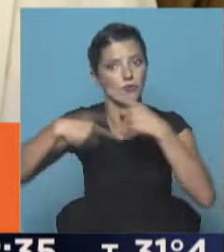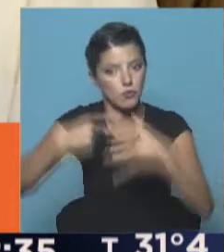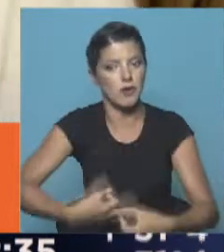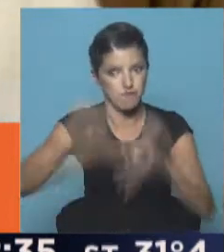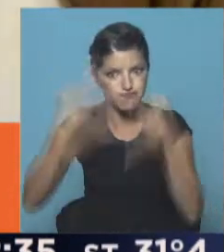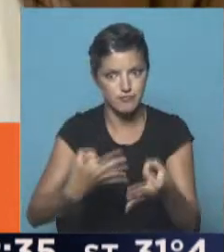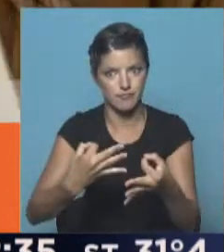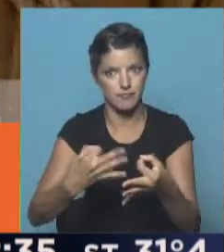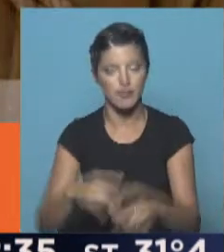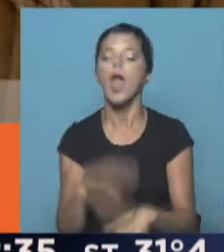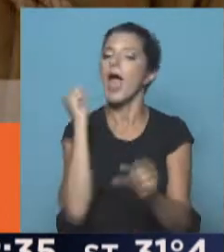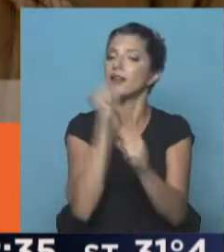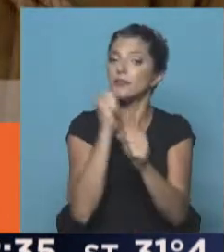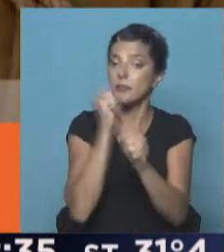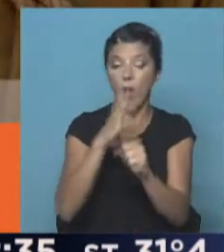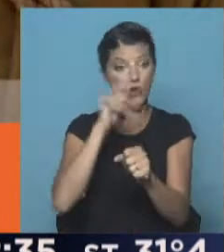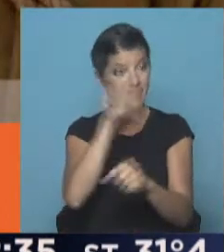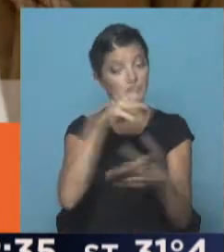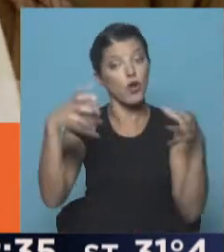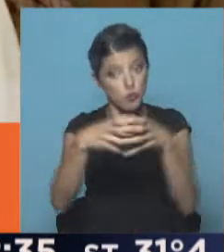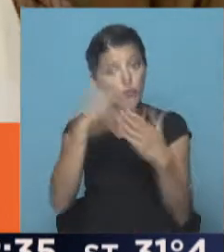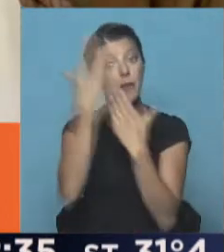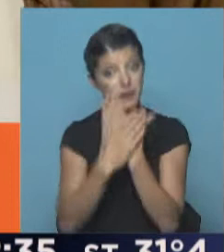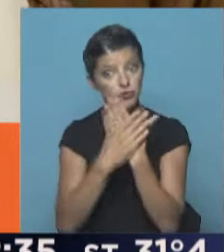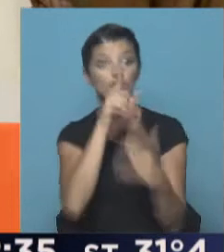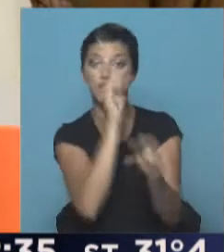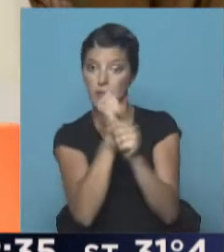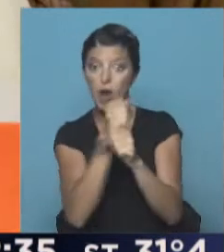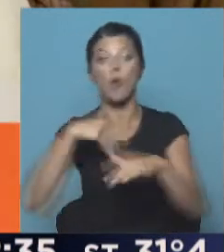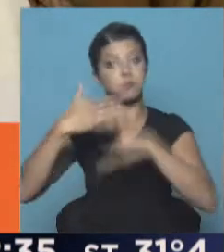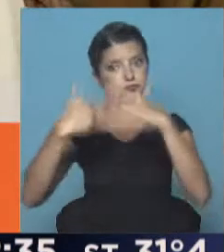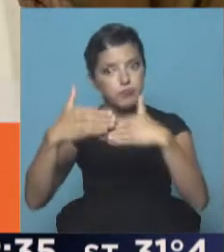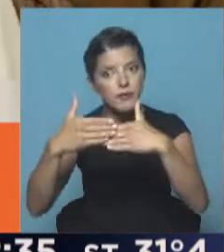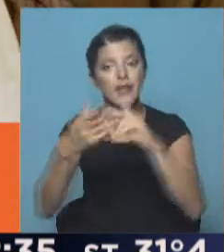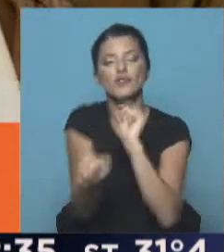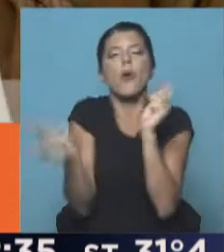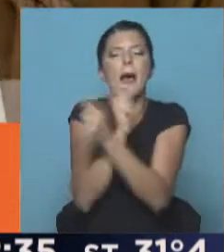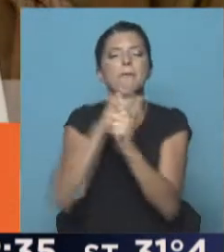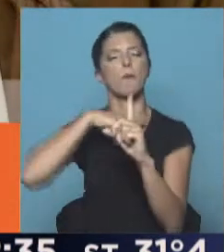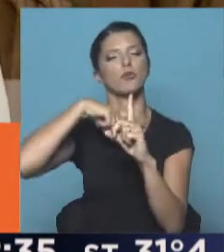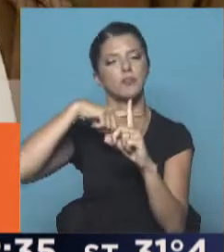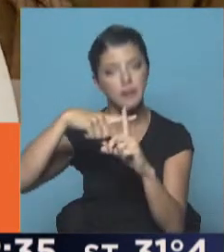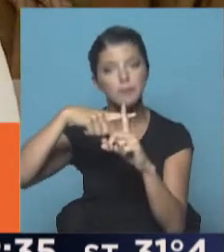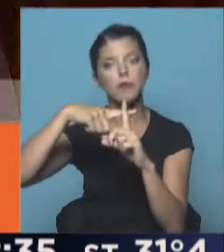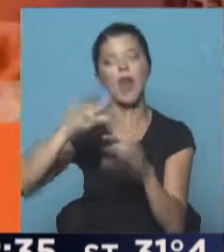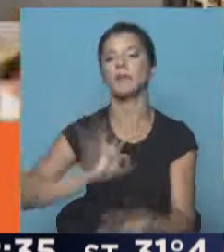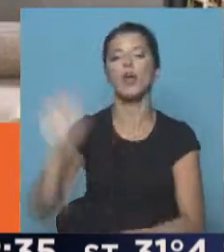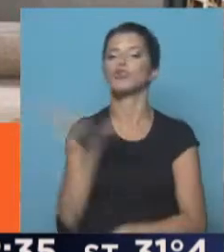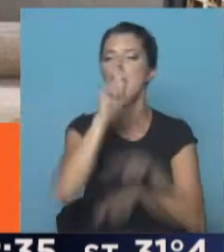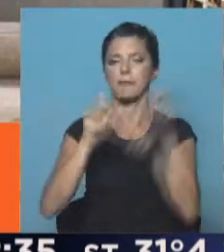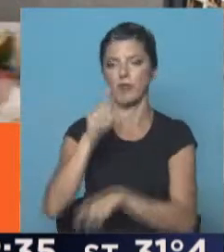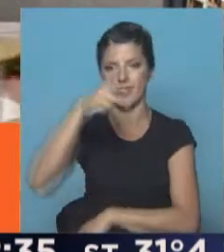será tarea central de este gabinete sacar adelante esta tarea y producir un impacto positivo y concreto en la vida de nuestro ciudadano